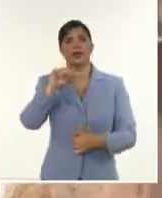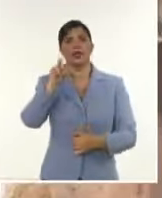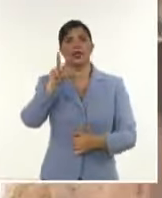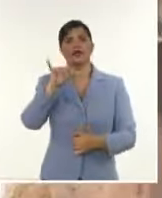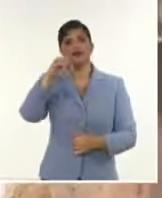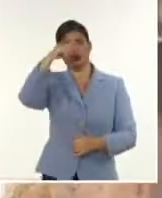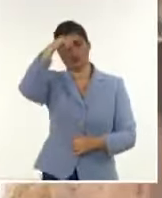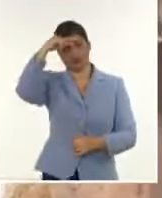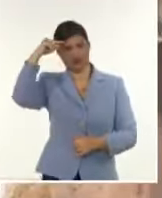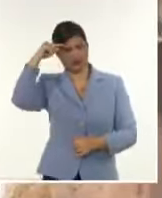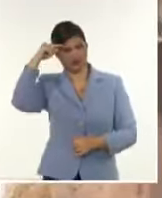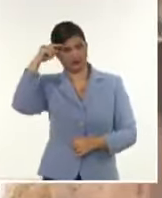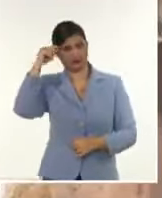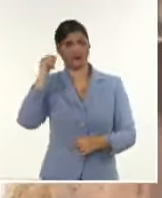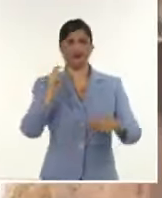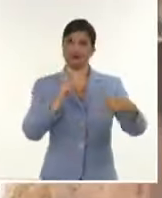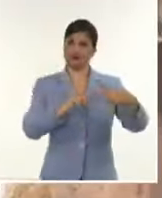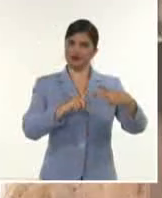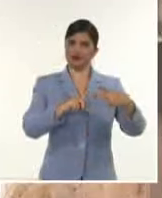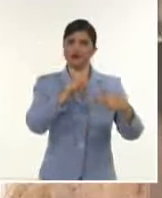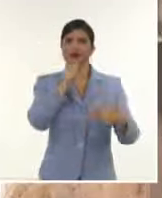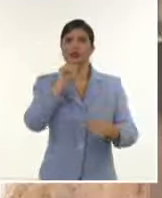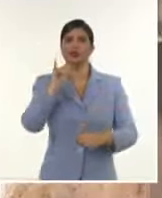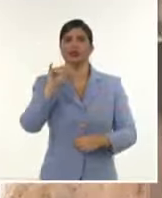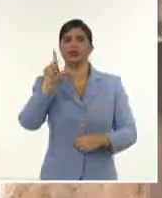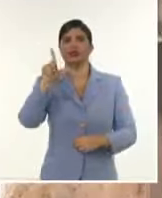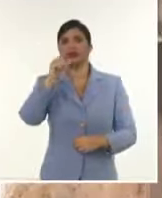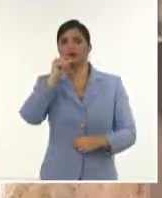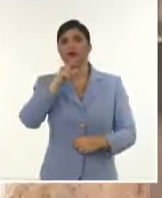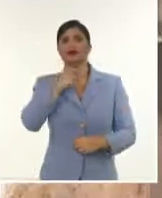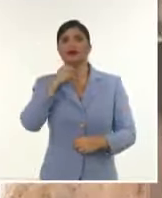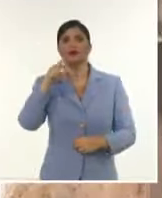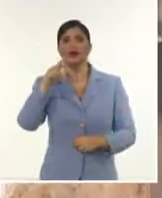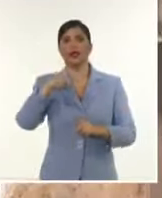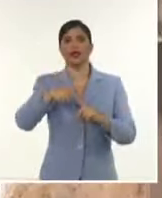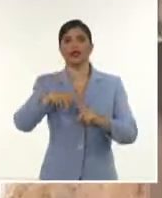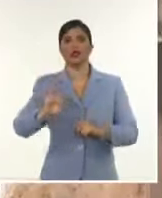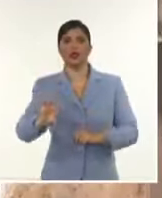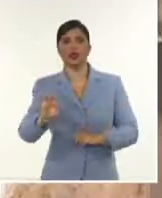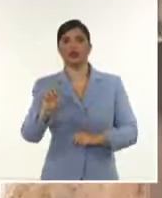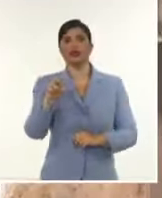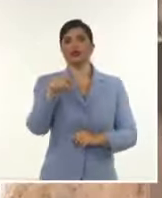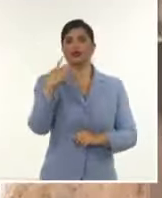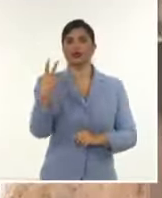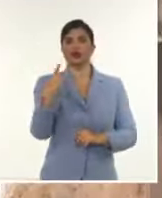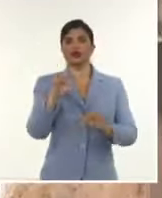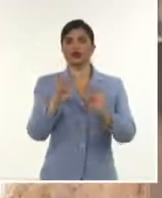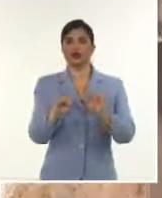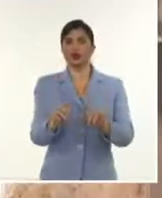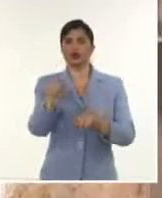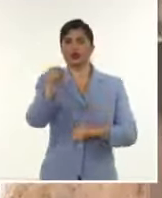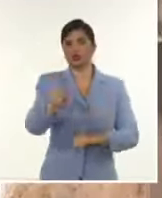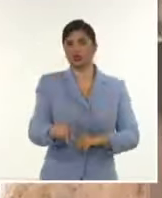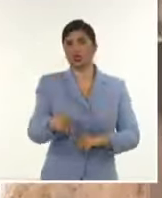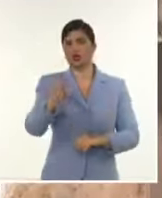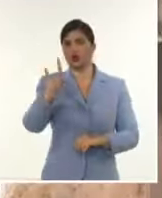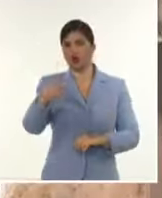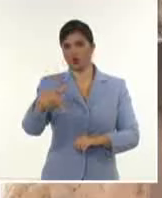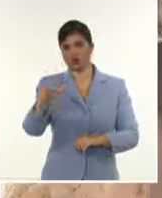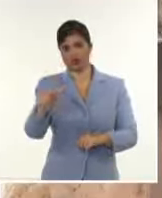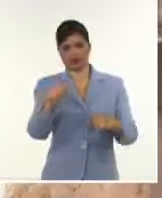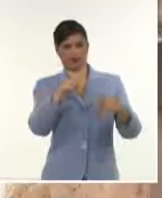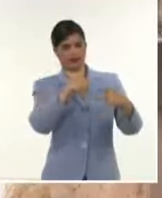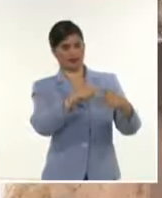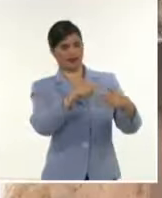mientras que Dilberto Manuel González asumirá como segundo secretario del Comité Nacional. Otra de las novedades que se informaron en